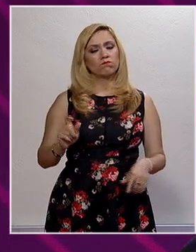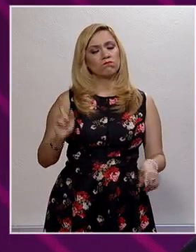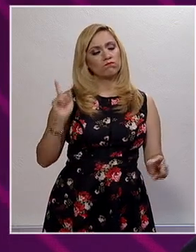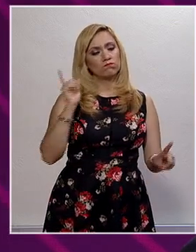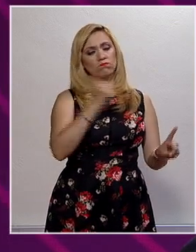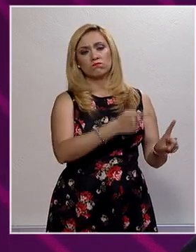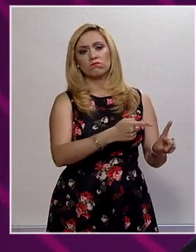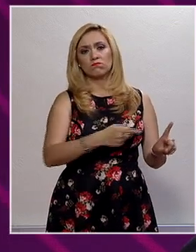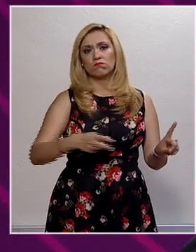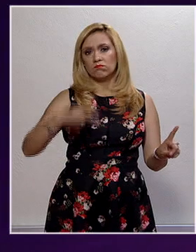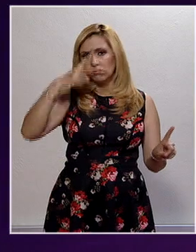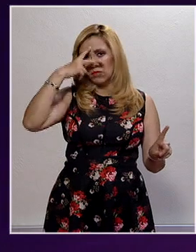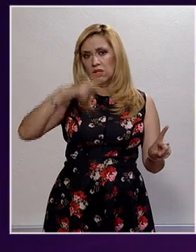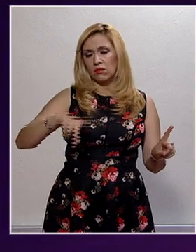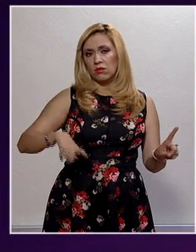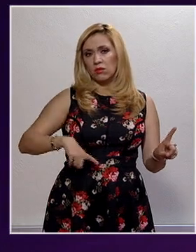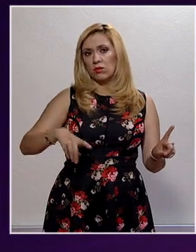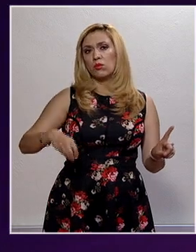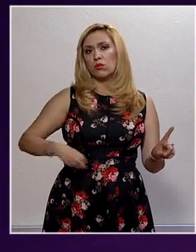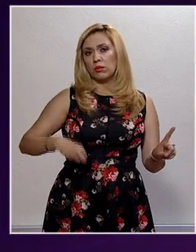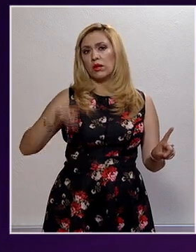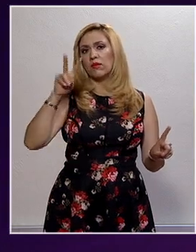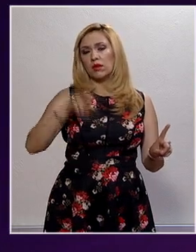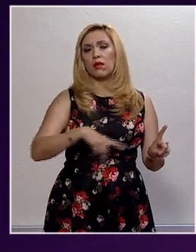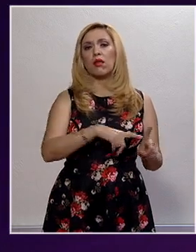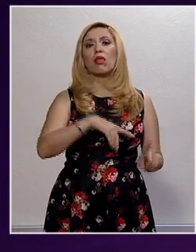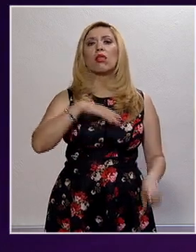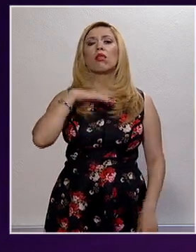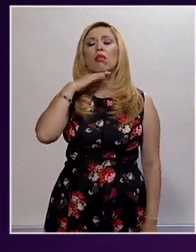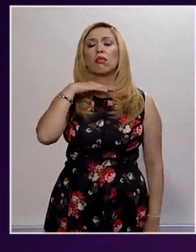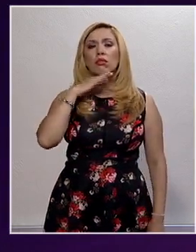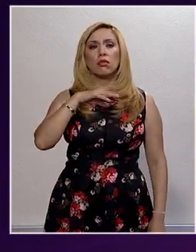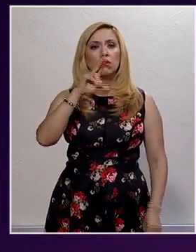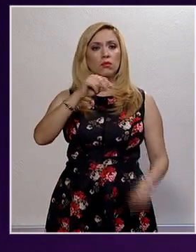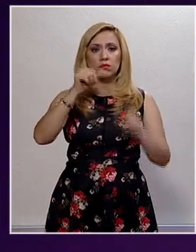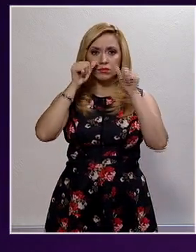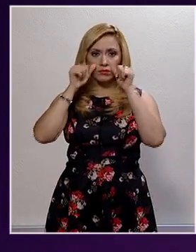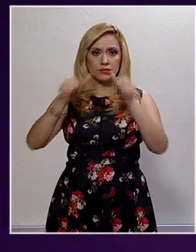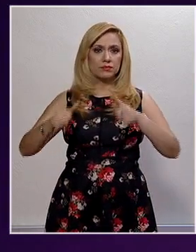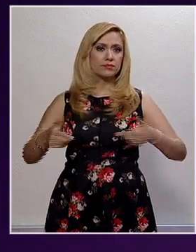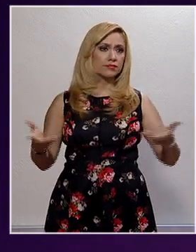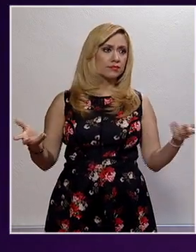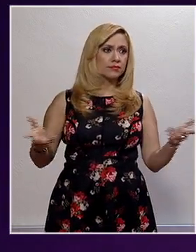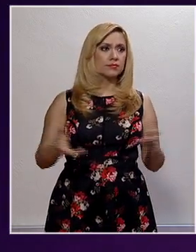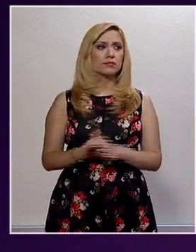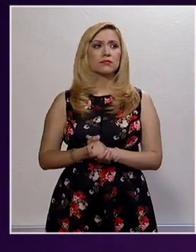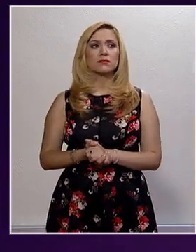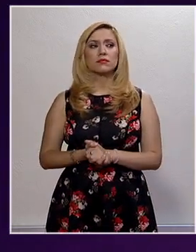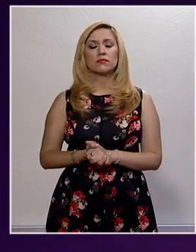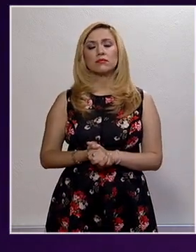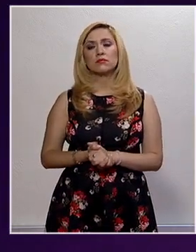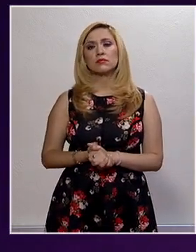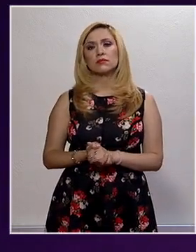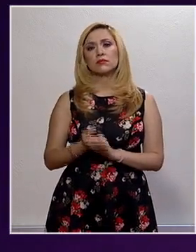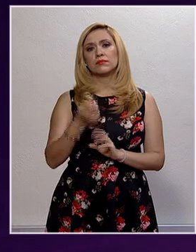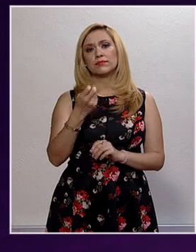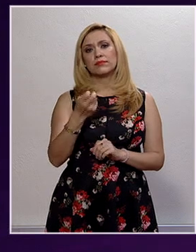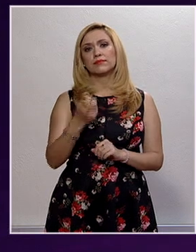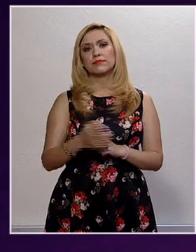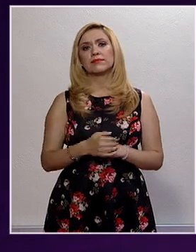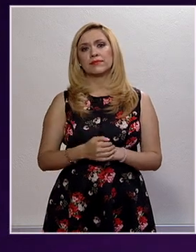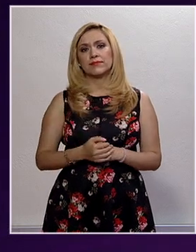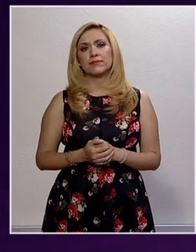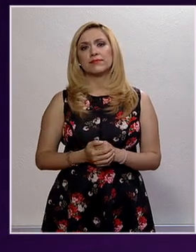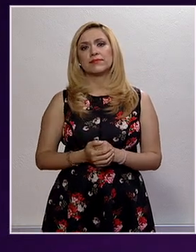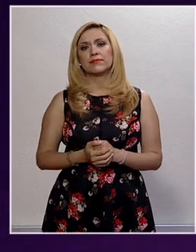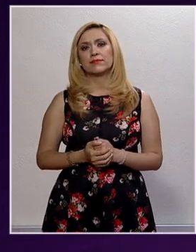mexicano por la inacción, para decirlo sin entrar tanto en detalle por el momento, ¿no? Claro.